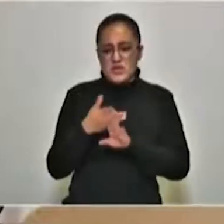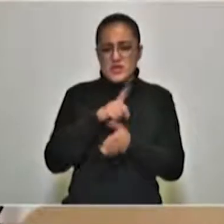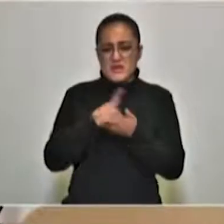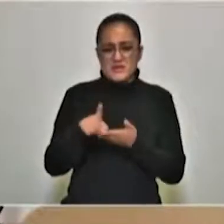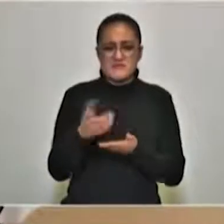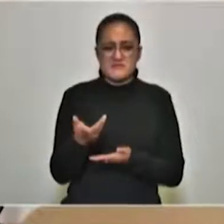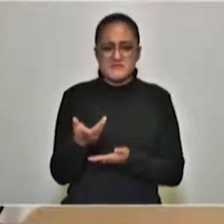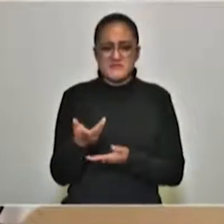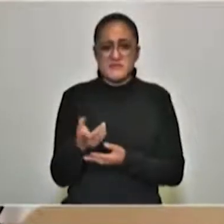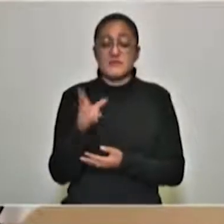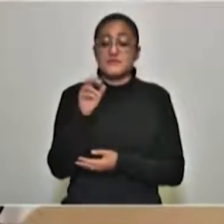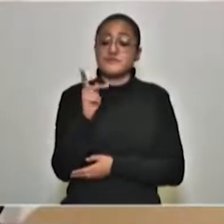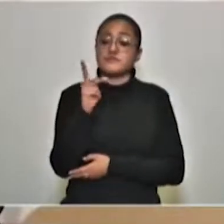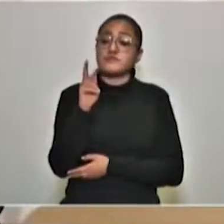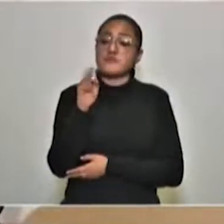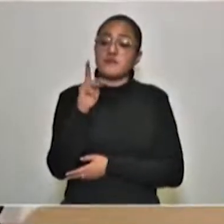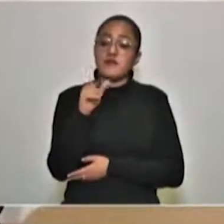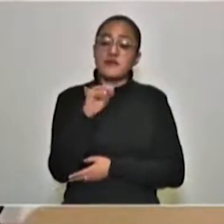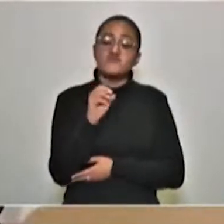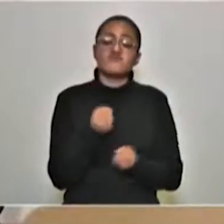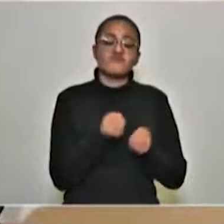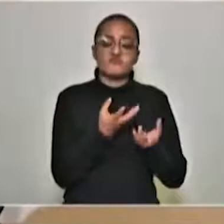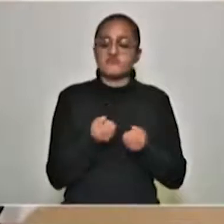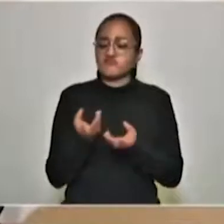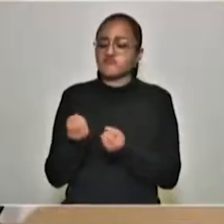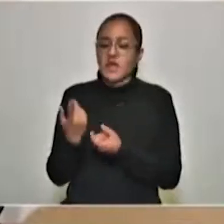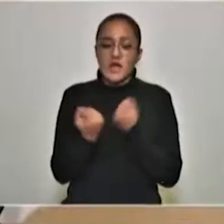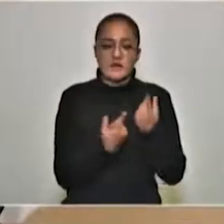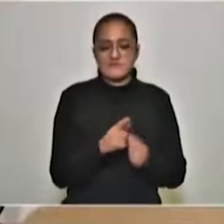privilegios para unos